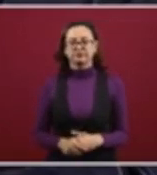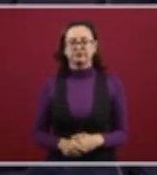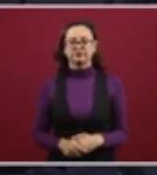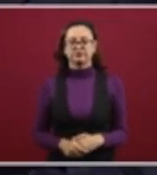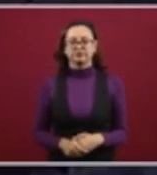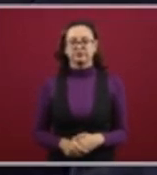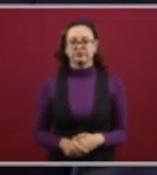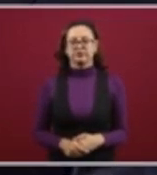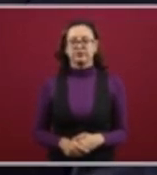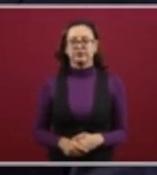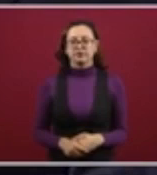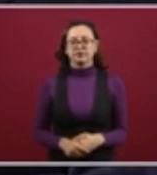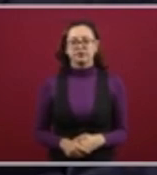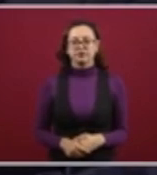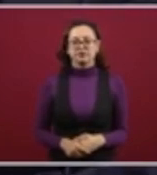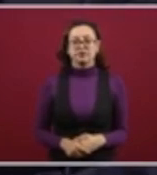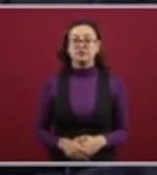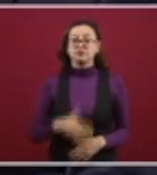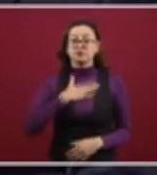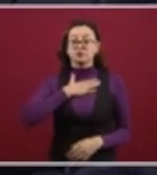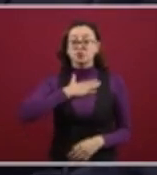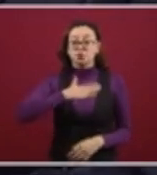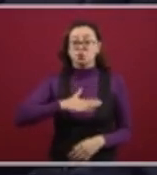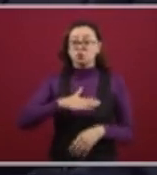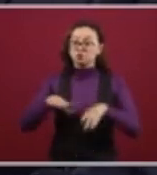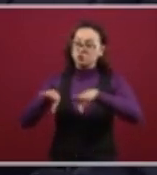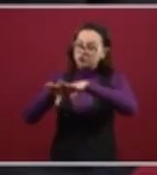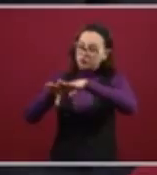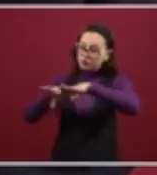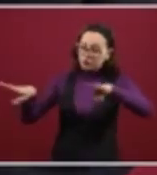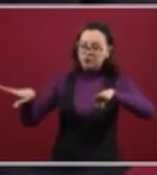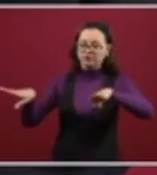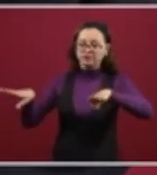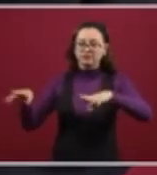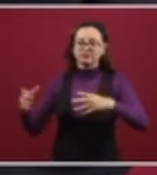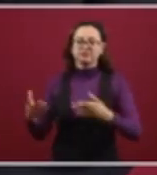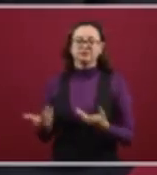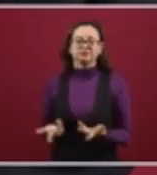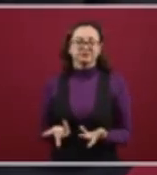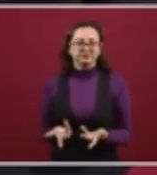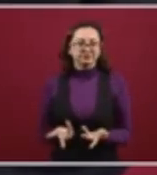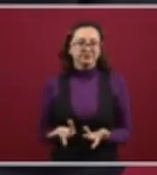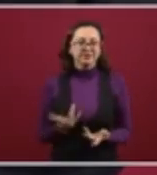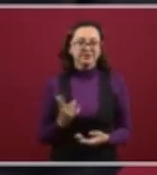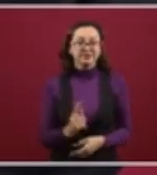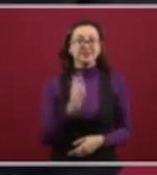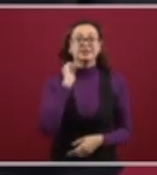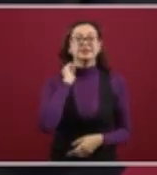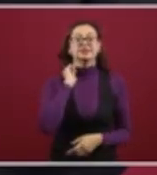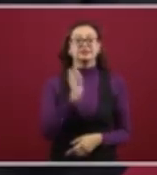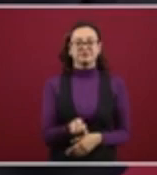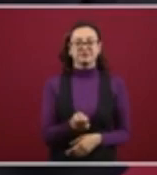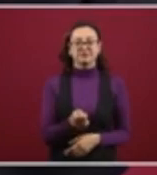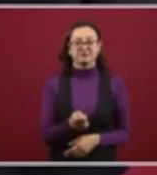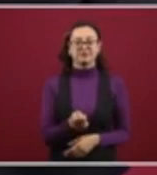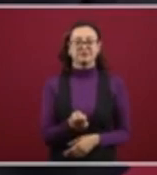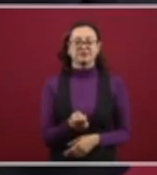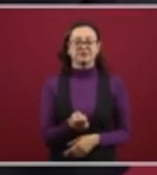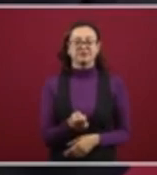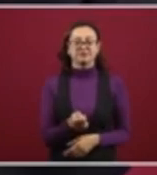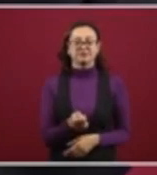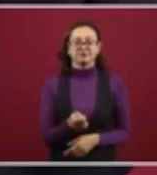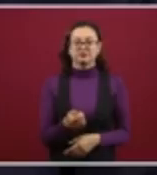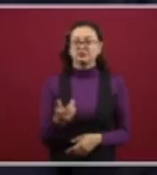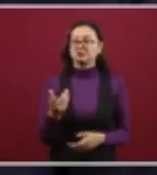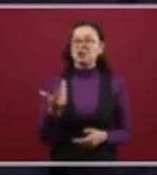Y con justicia se le está dando a quienes no